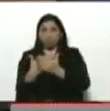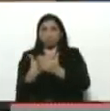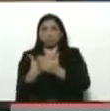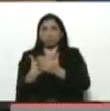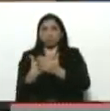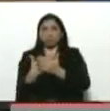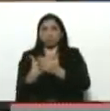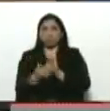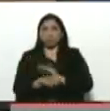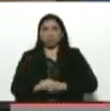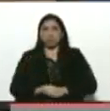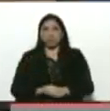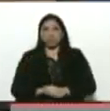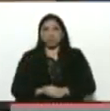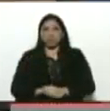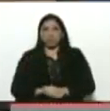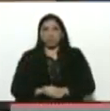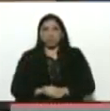a